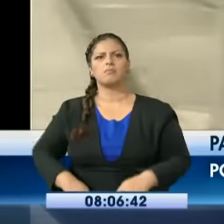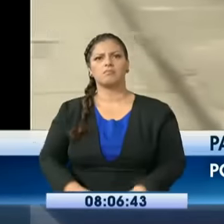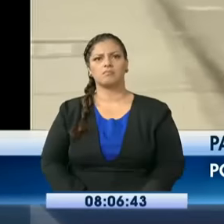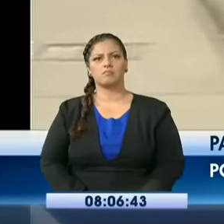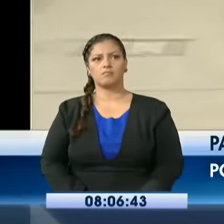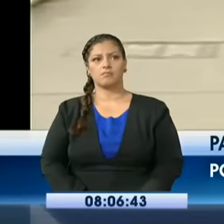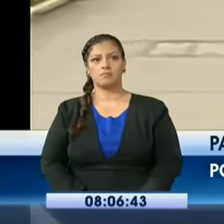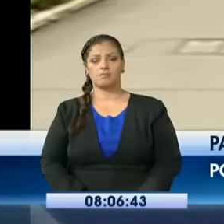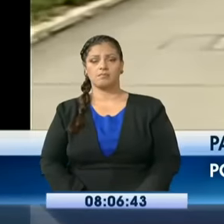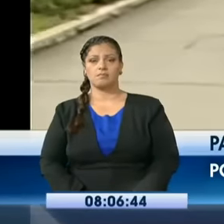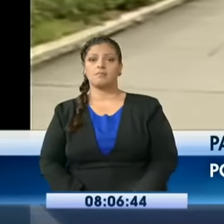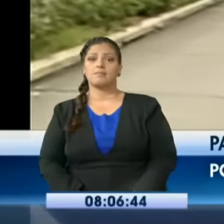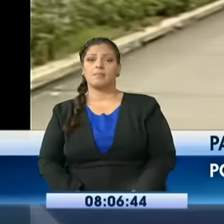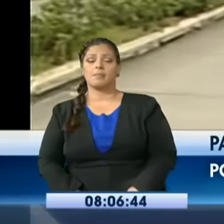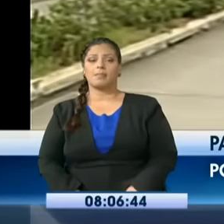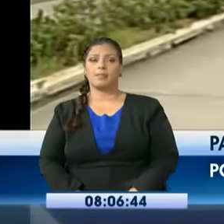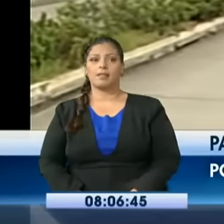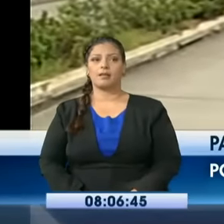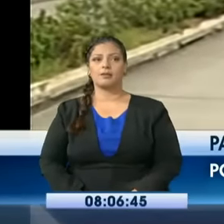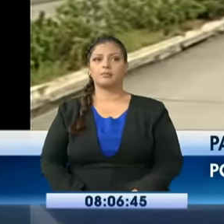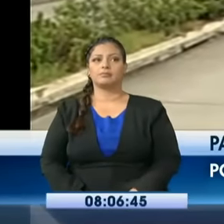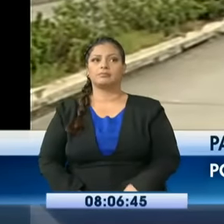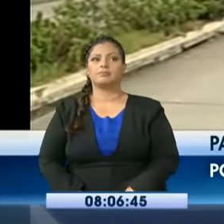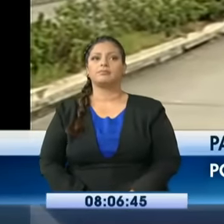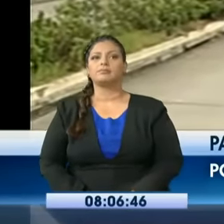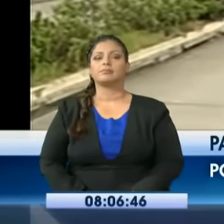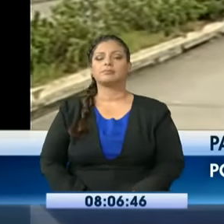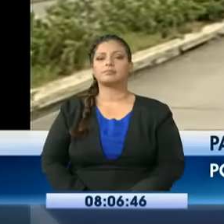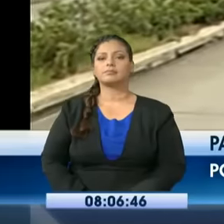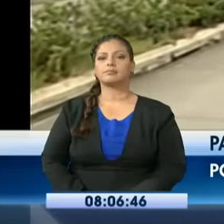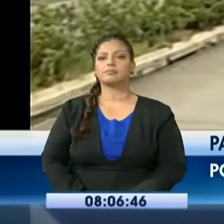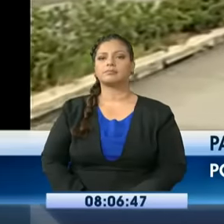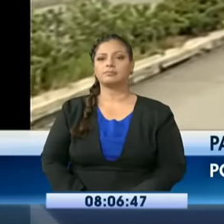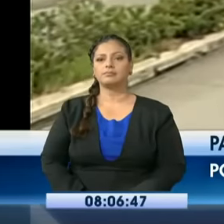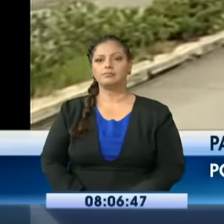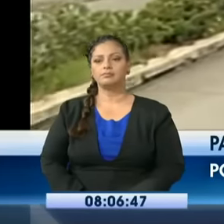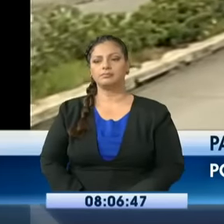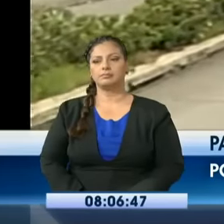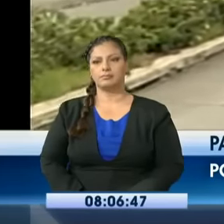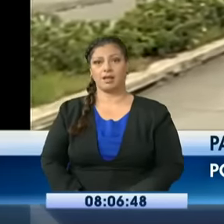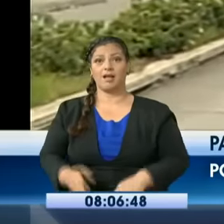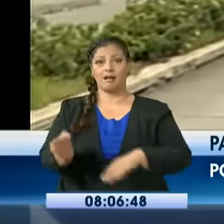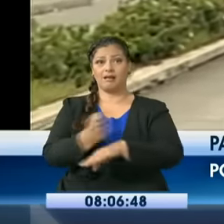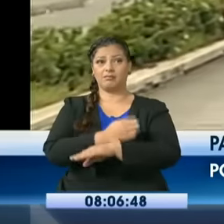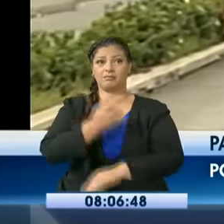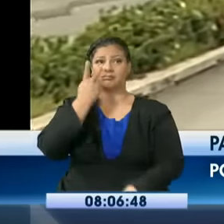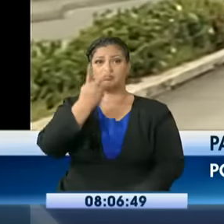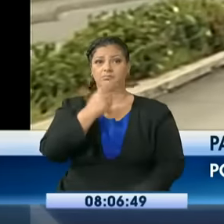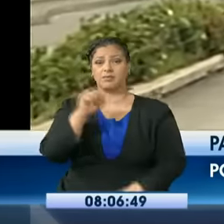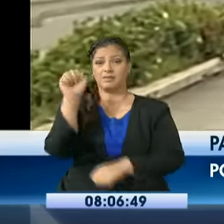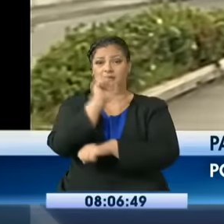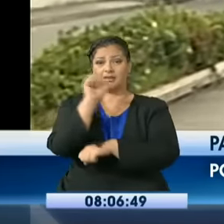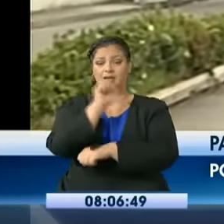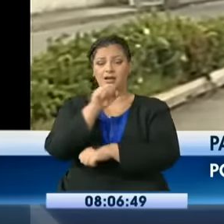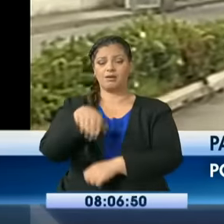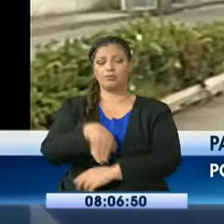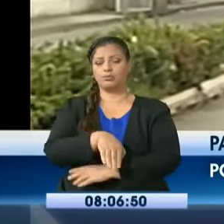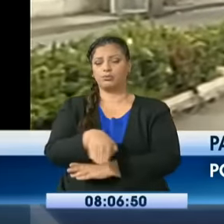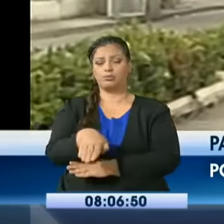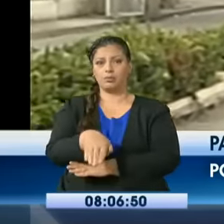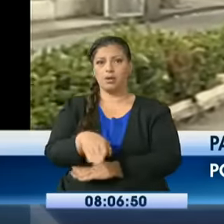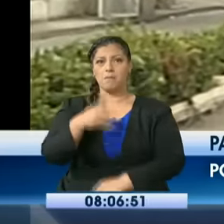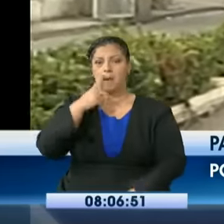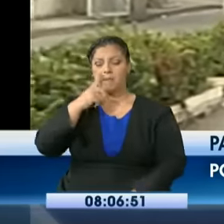sido permisivo para nada en este momento. Sin embargo... Yo hace un rato un padre de familia llegó con su hijo y no lo dejaron entrar. Es que eso está pasando, pero por eso que